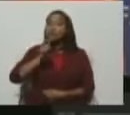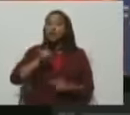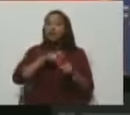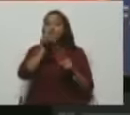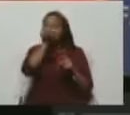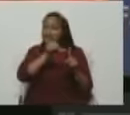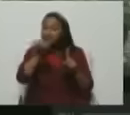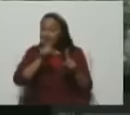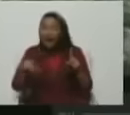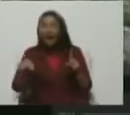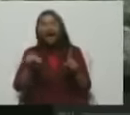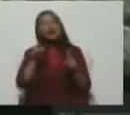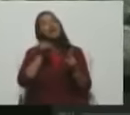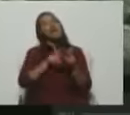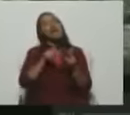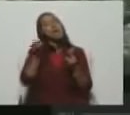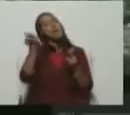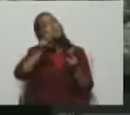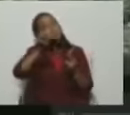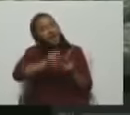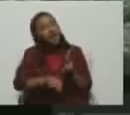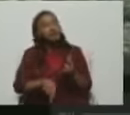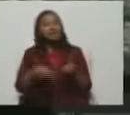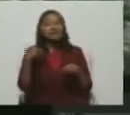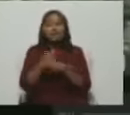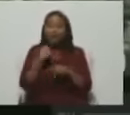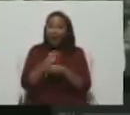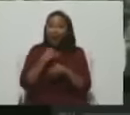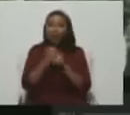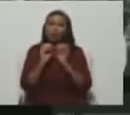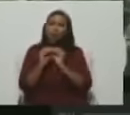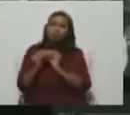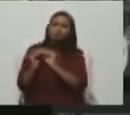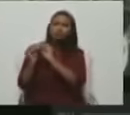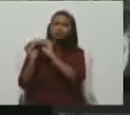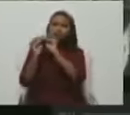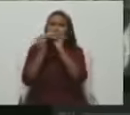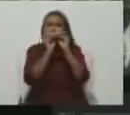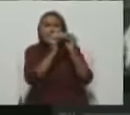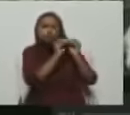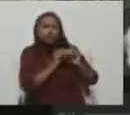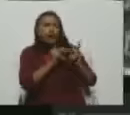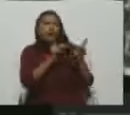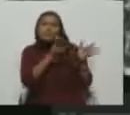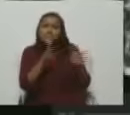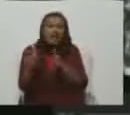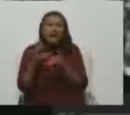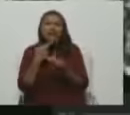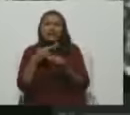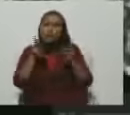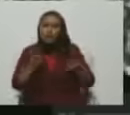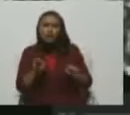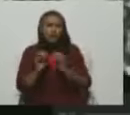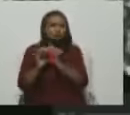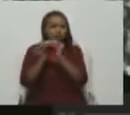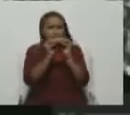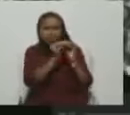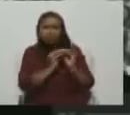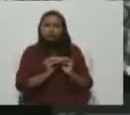hemos venido trabajando el Plan República. Y nosotros tenemos una máxima, que cada Plan